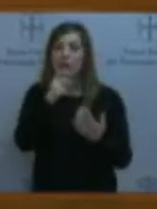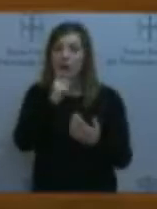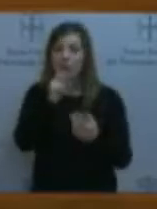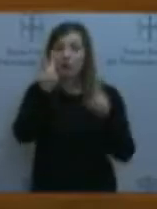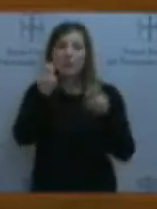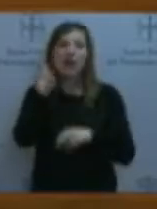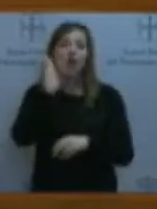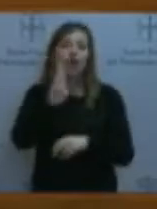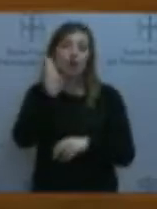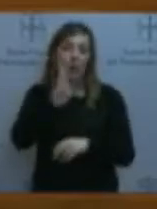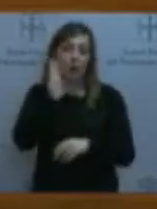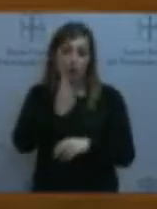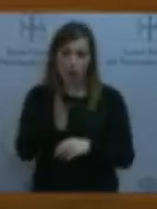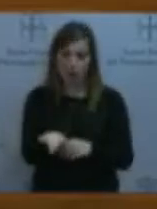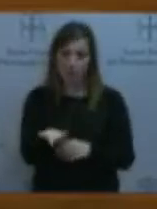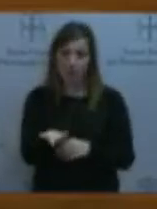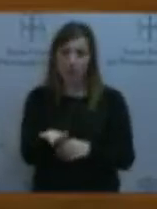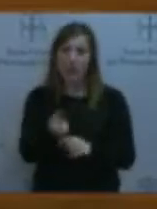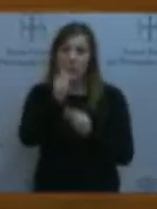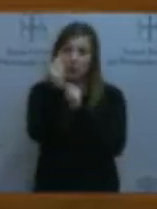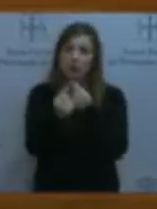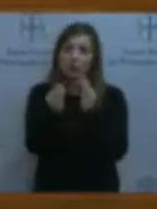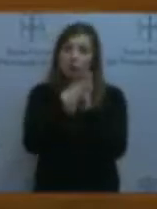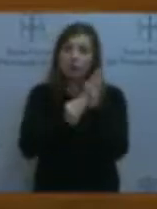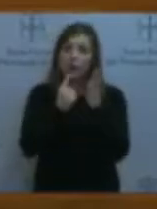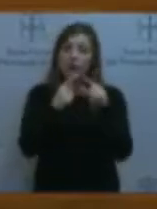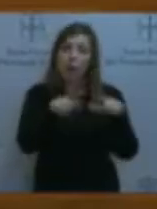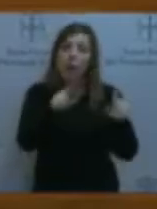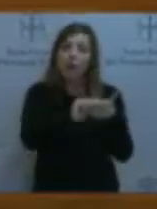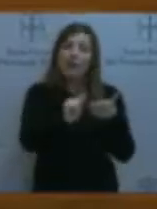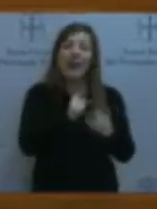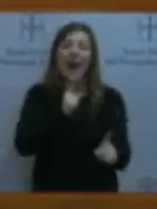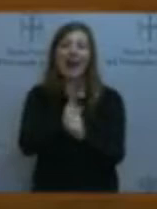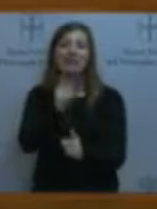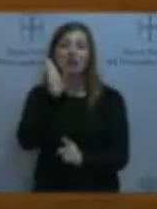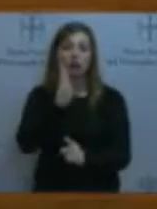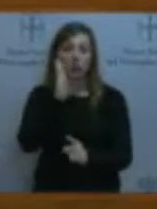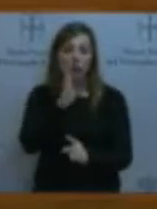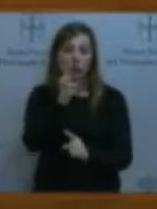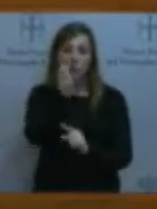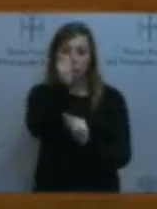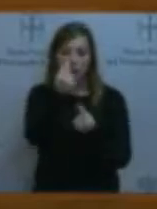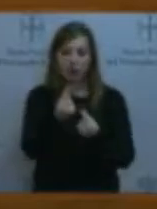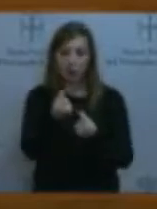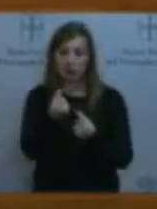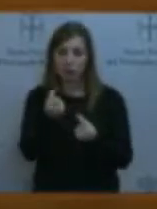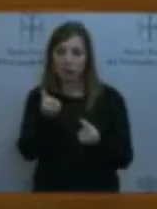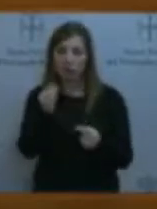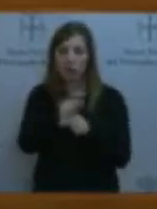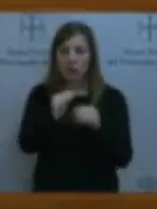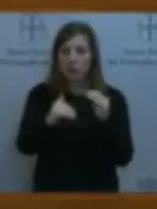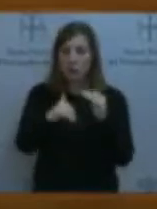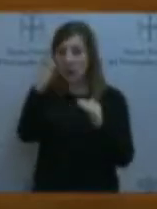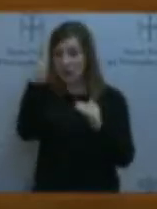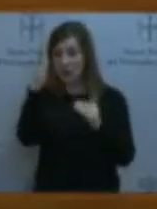corrupción, los presupuestos recogen la existencia de una oficina anticorrupción, con un presupuesto ligeramente superior al que ya aparecía en los